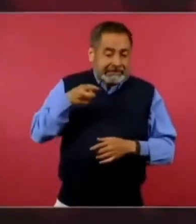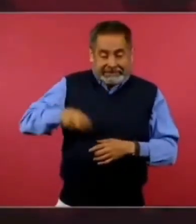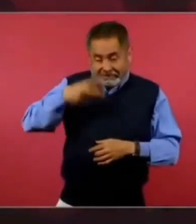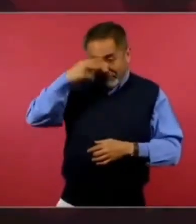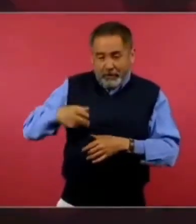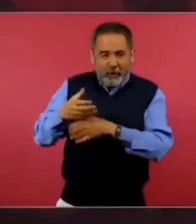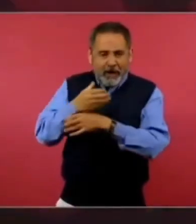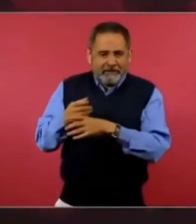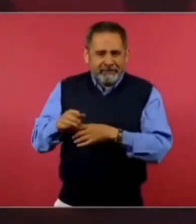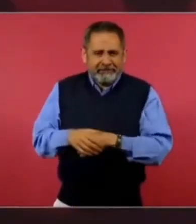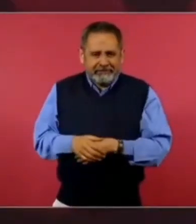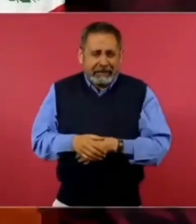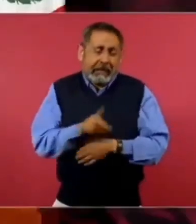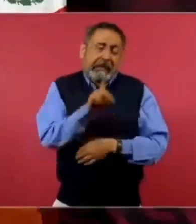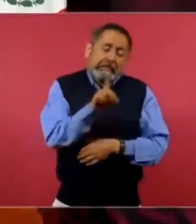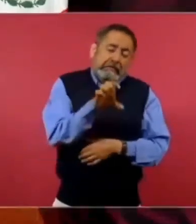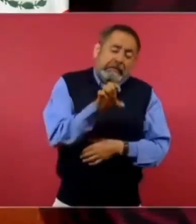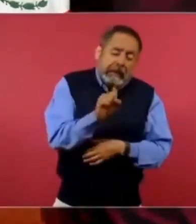¿Qué es eso de